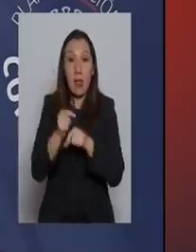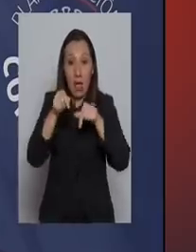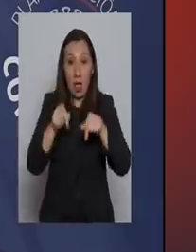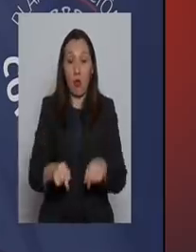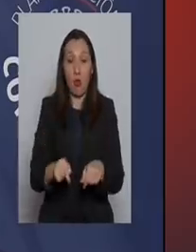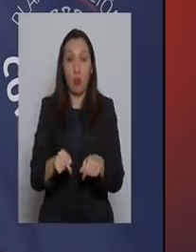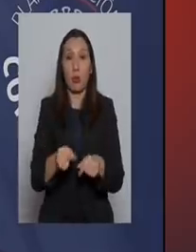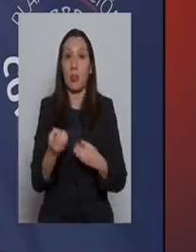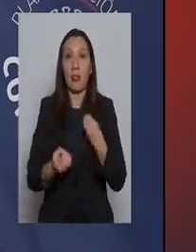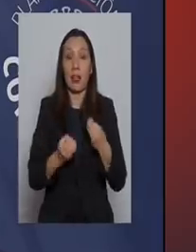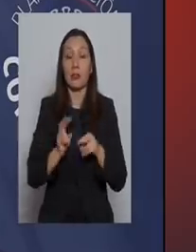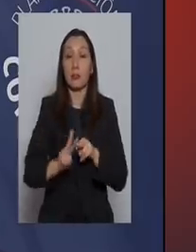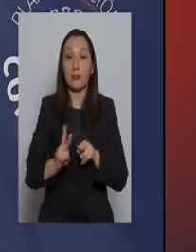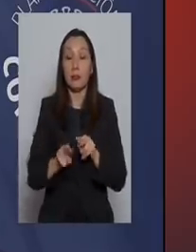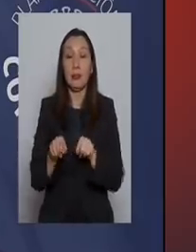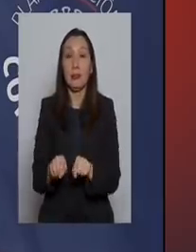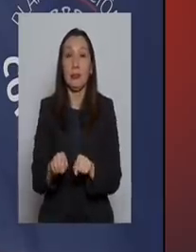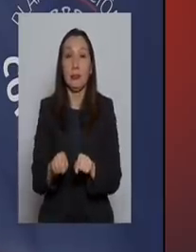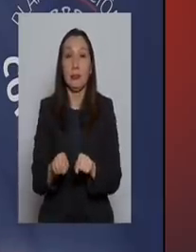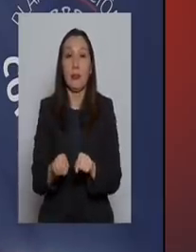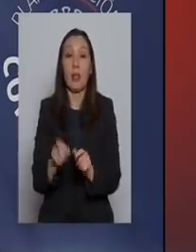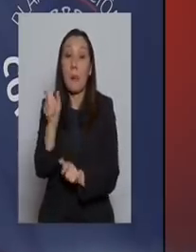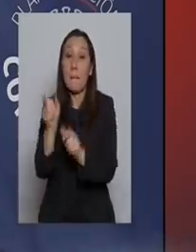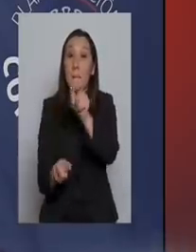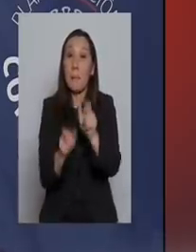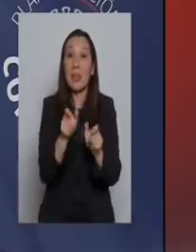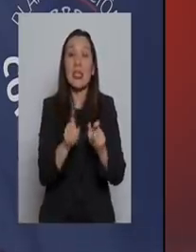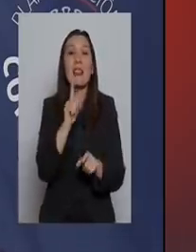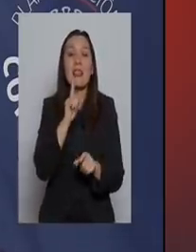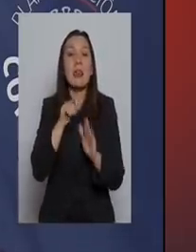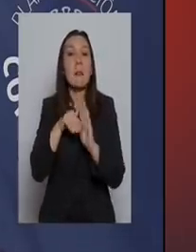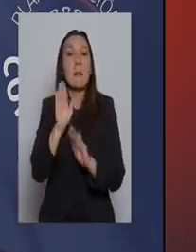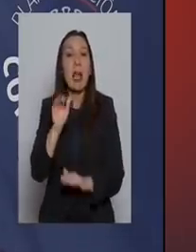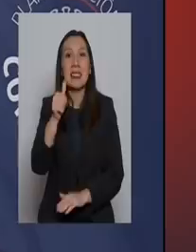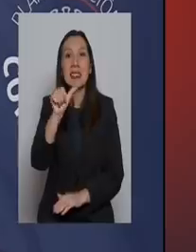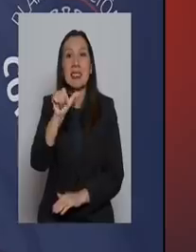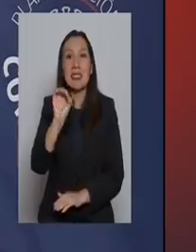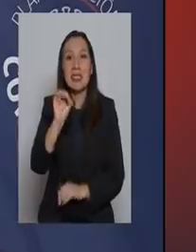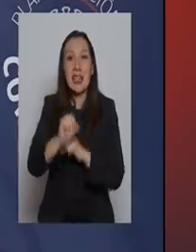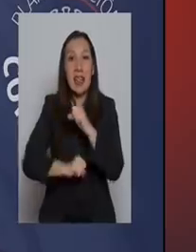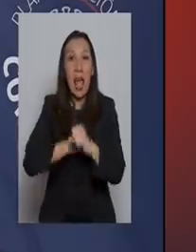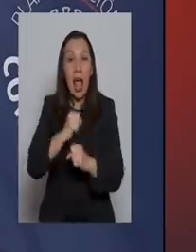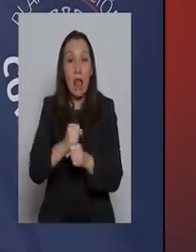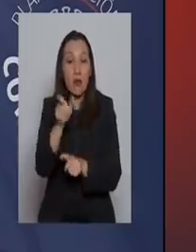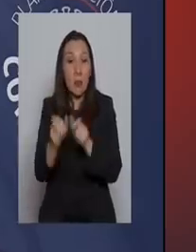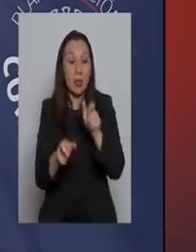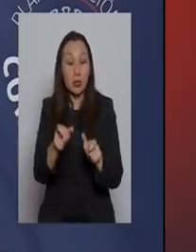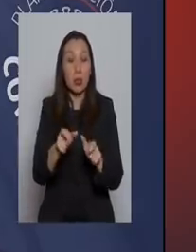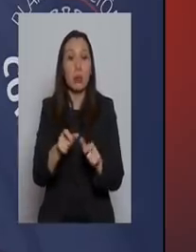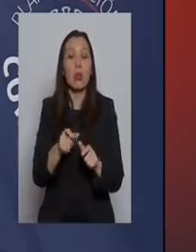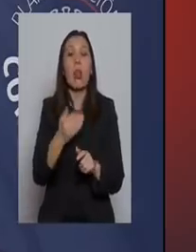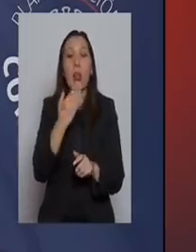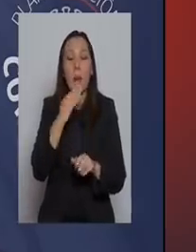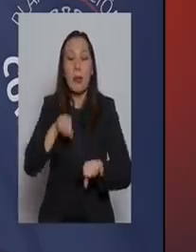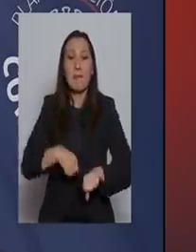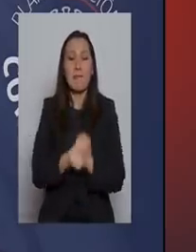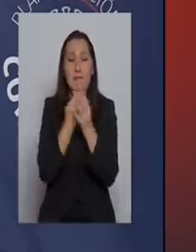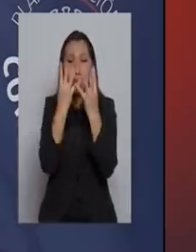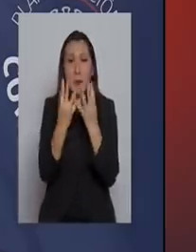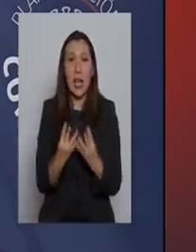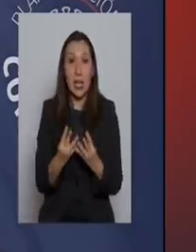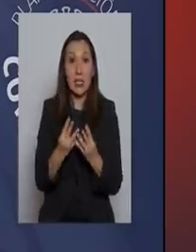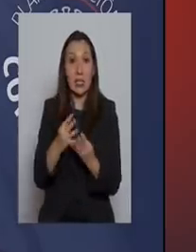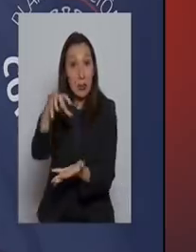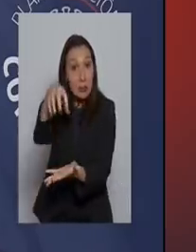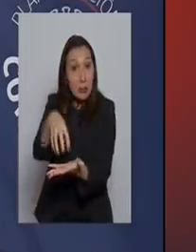día es que las personas que tengan más de 60 años y que estén privadas de libertad